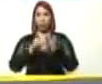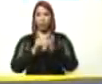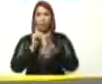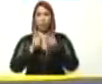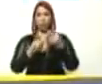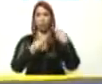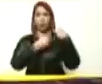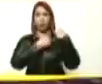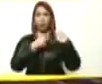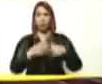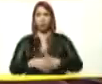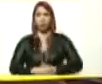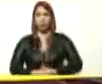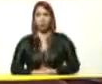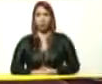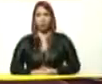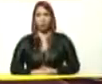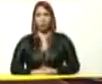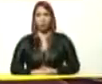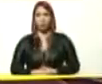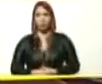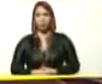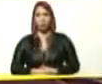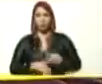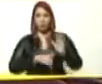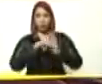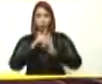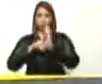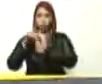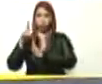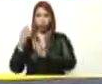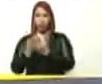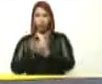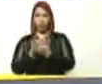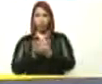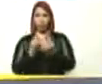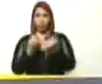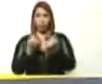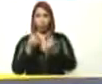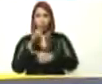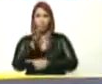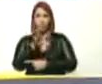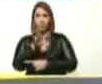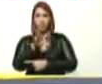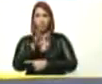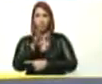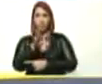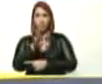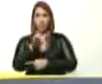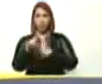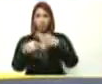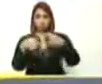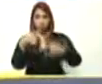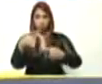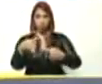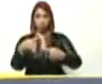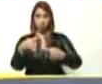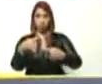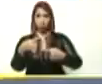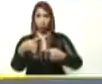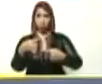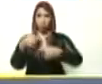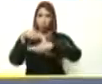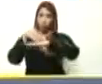responsabilidades del desarrollo económico del país y muy pronto le voy a